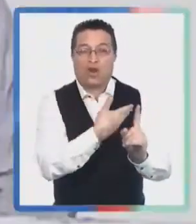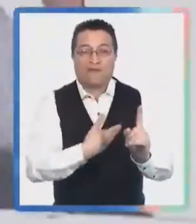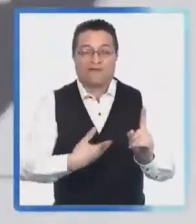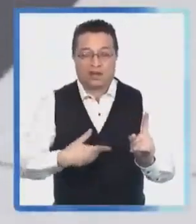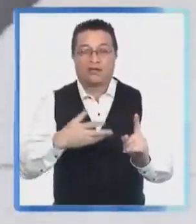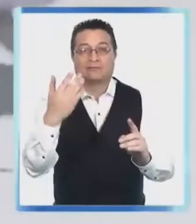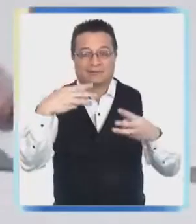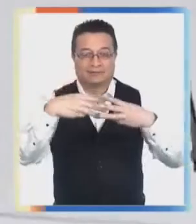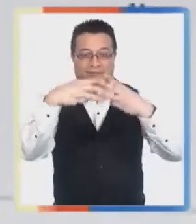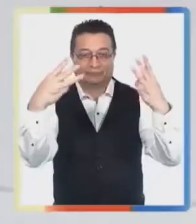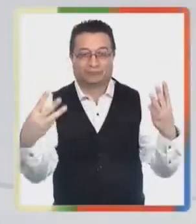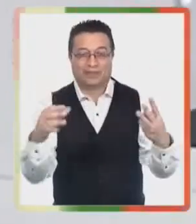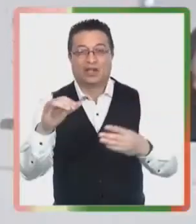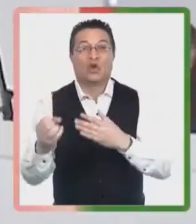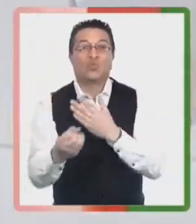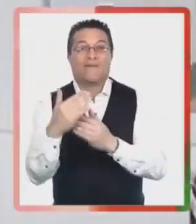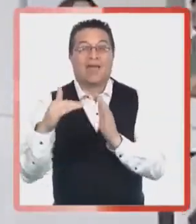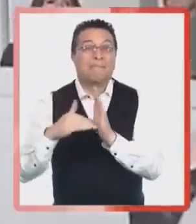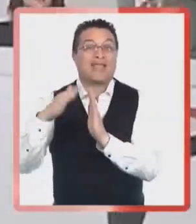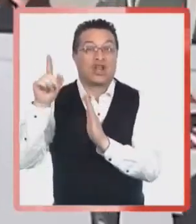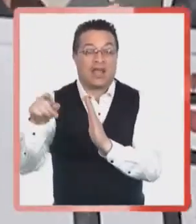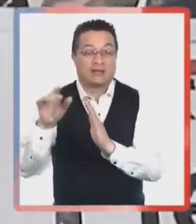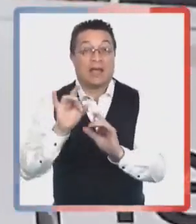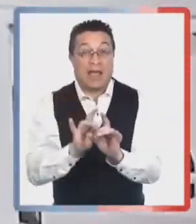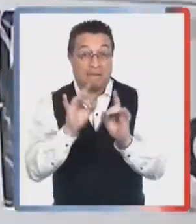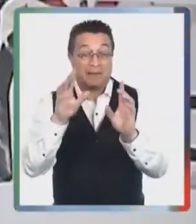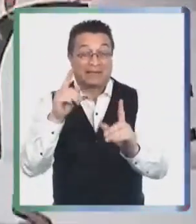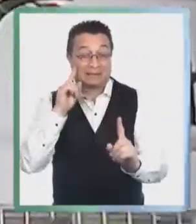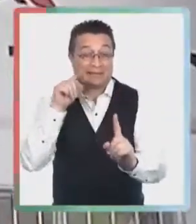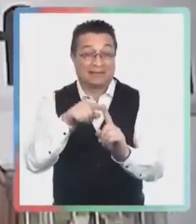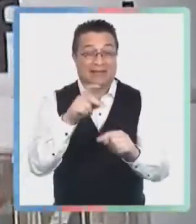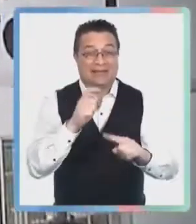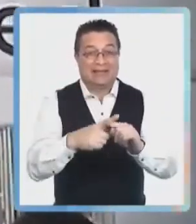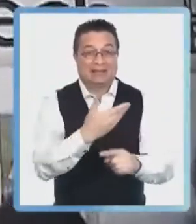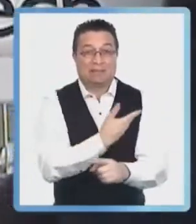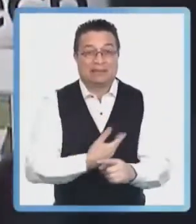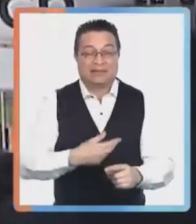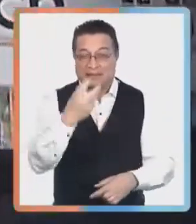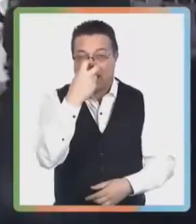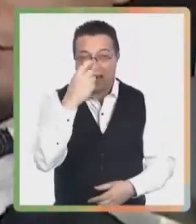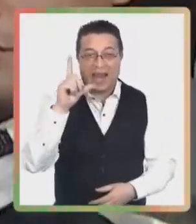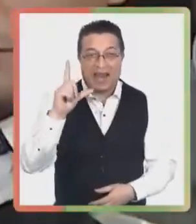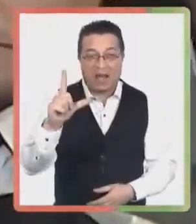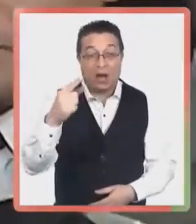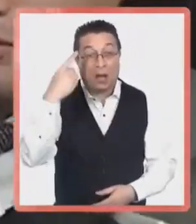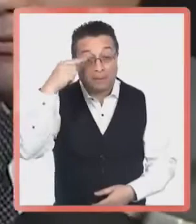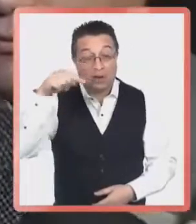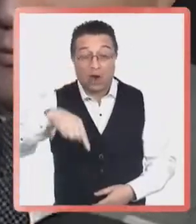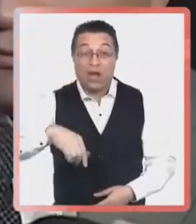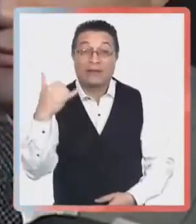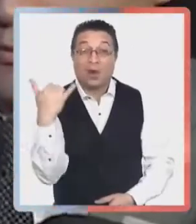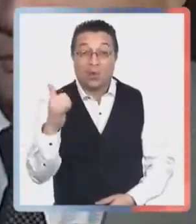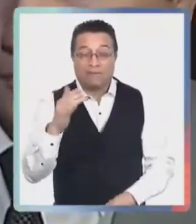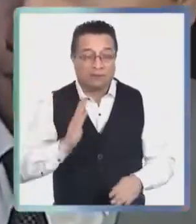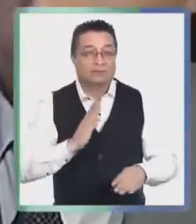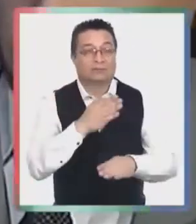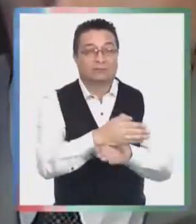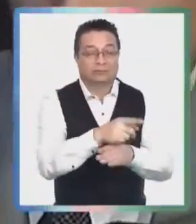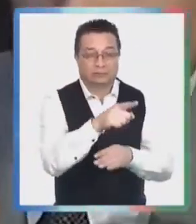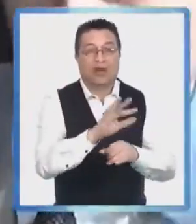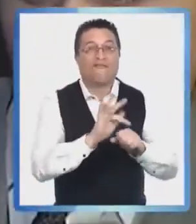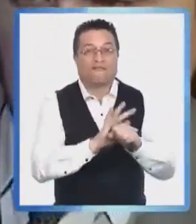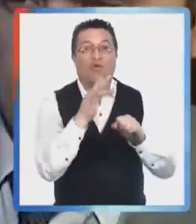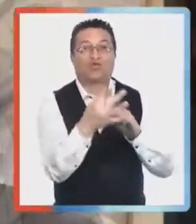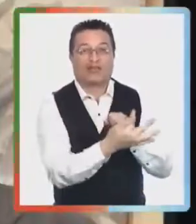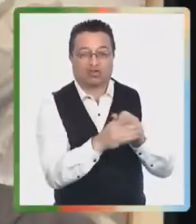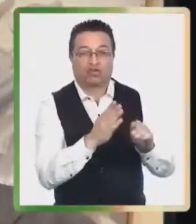gobiernos de la Concertación y la Nueva Mayoría, y particularmente al expresidente Ricardo Lagos. Sin embargo, este jueves acudió a su